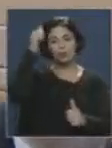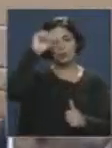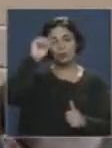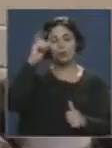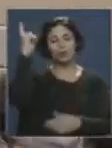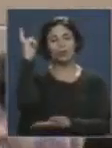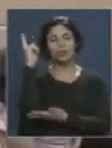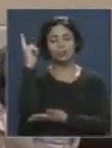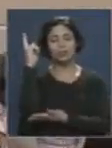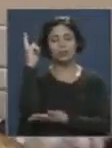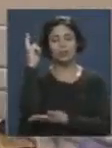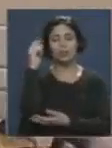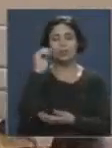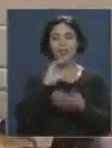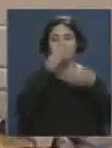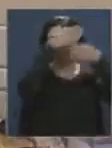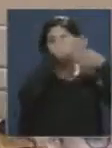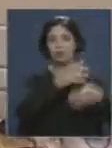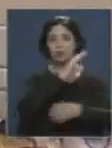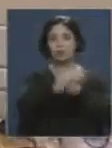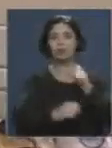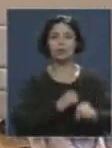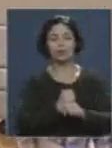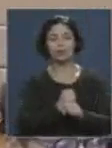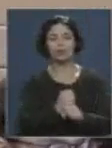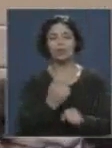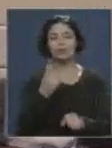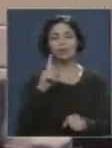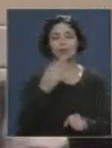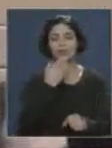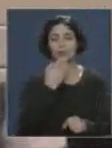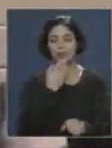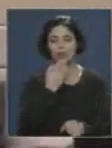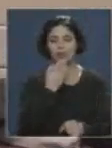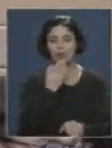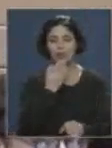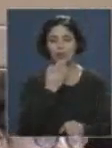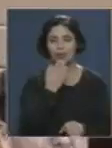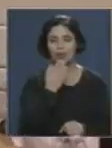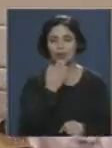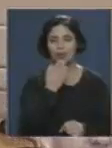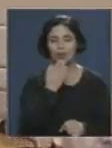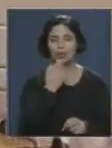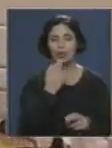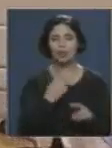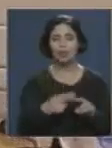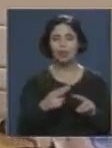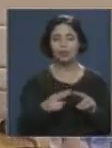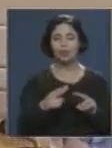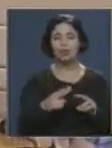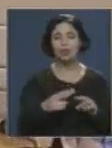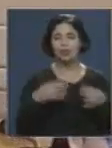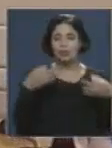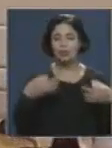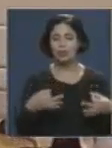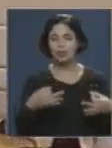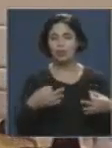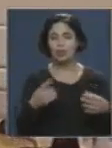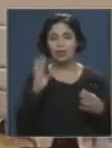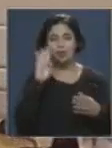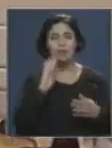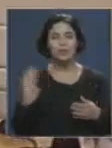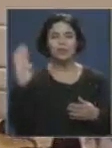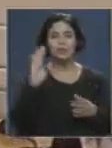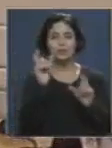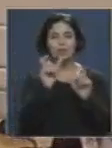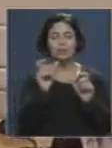de diciembre de todos los años, sino que también emplear acciones efectivas en beneficio